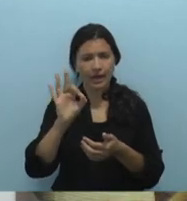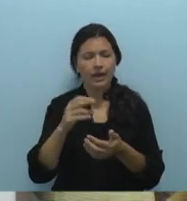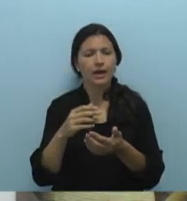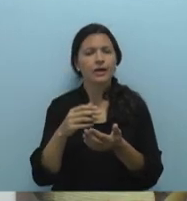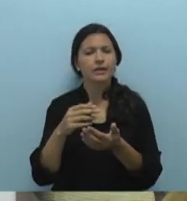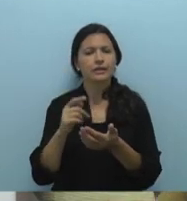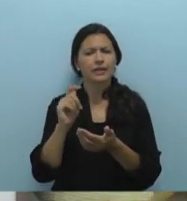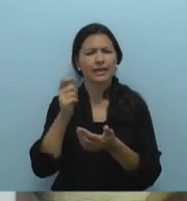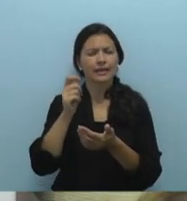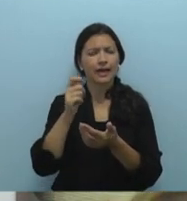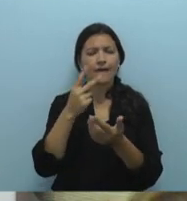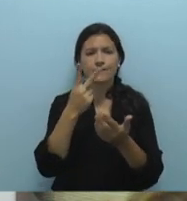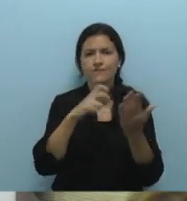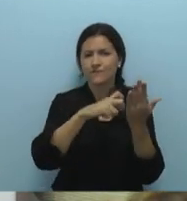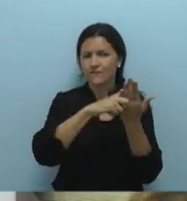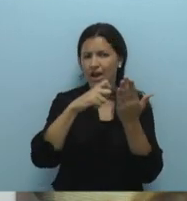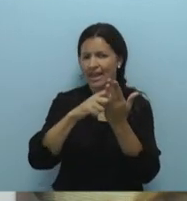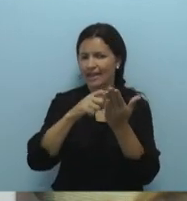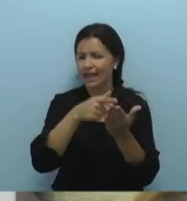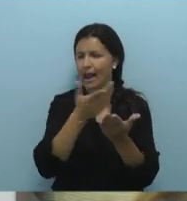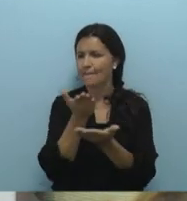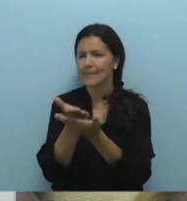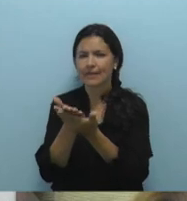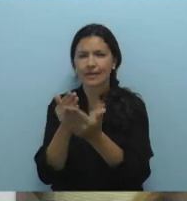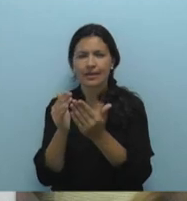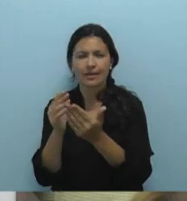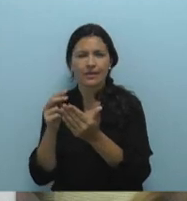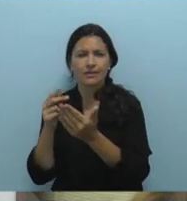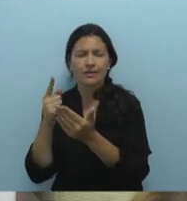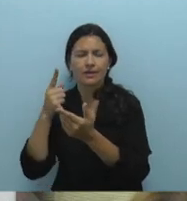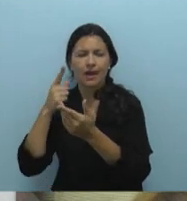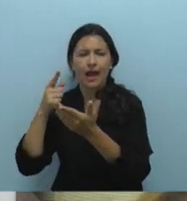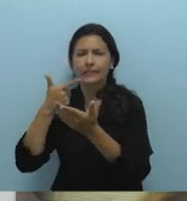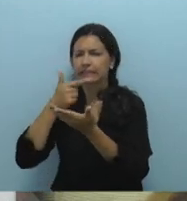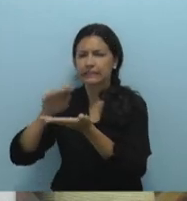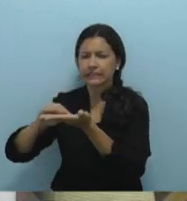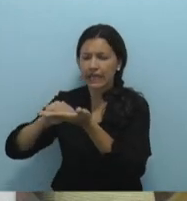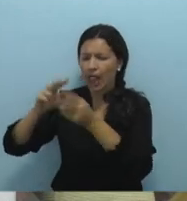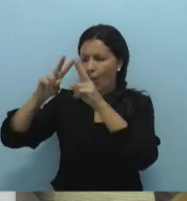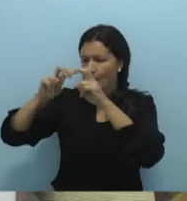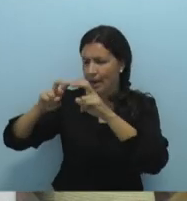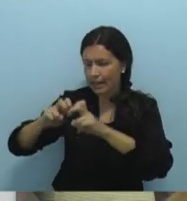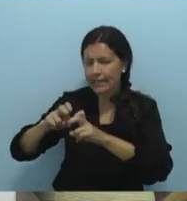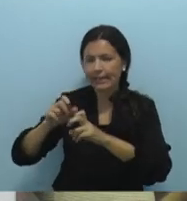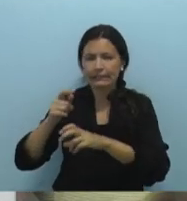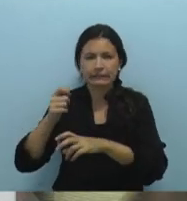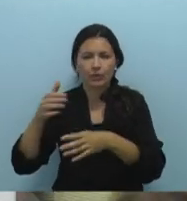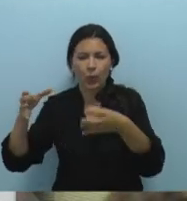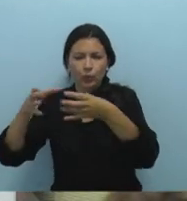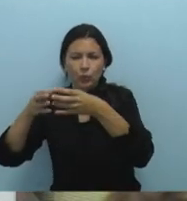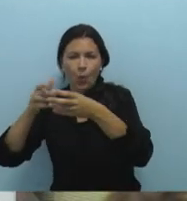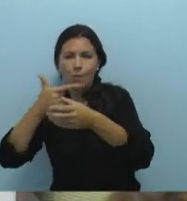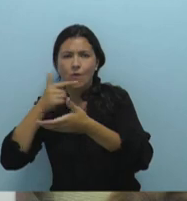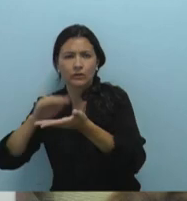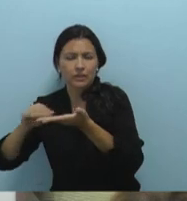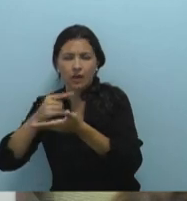derecho fueron los dos fiscales que impulsaron la causa. En esta oportunidad, cuando el Senado vota a favor, quien pide